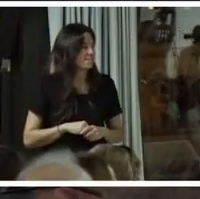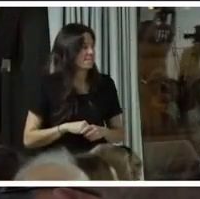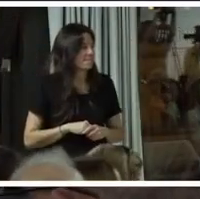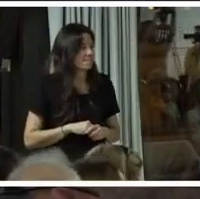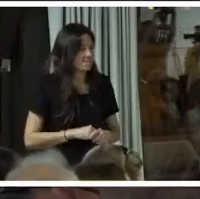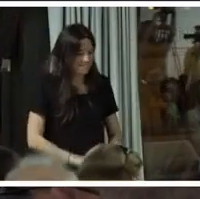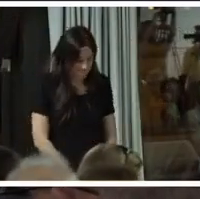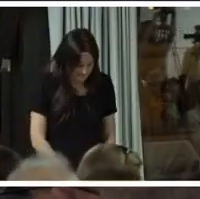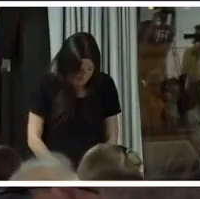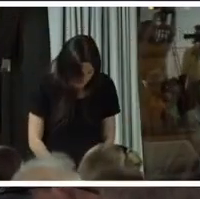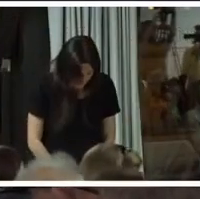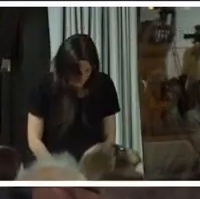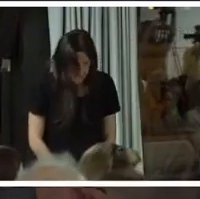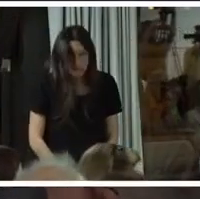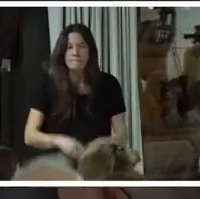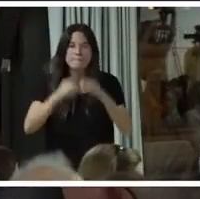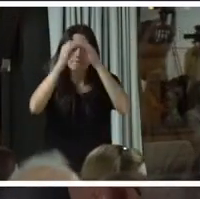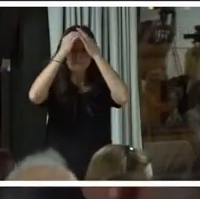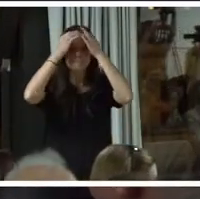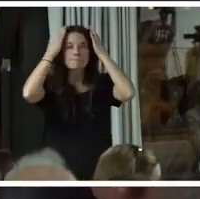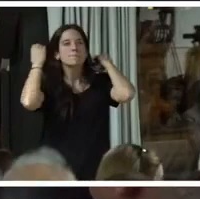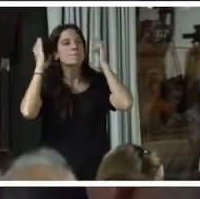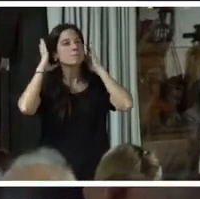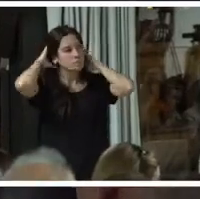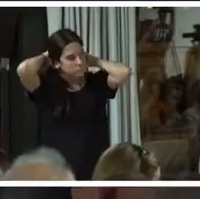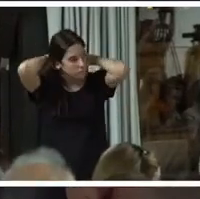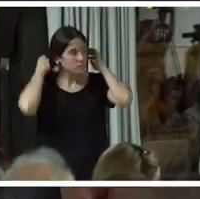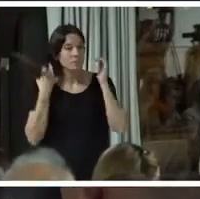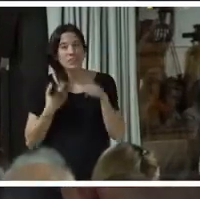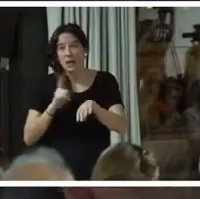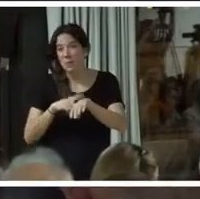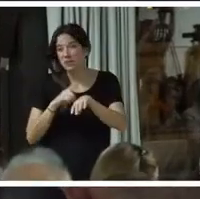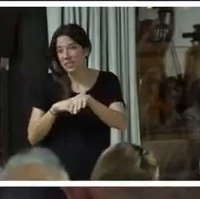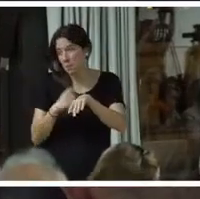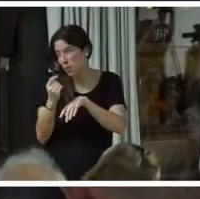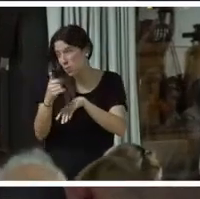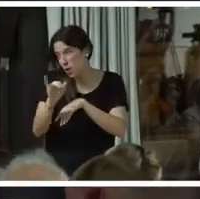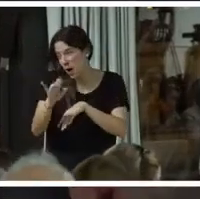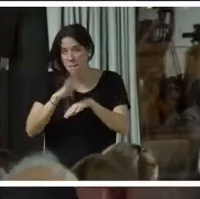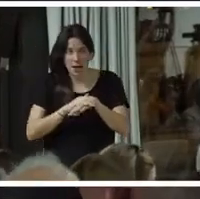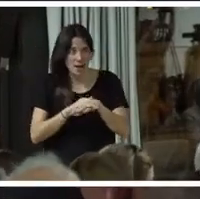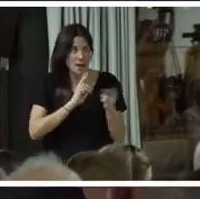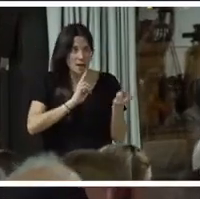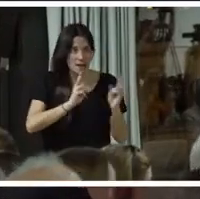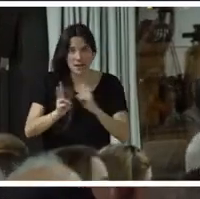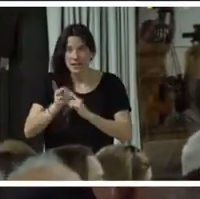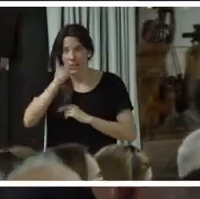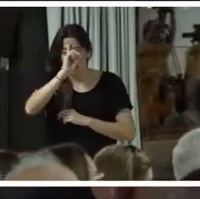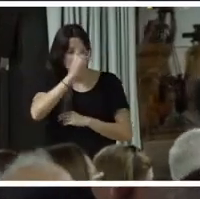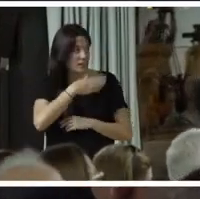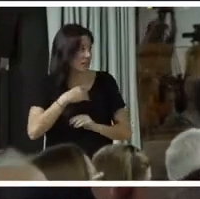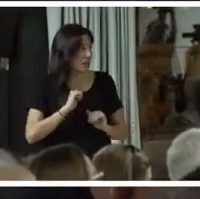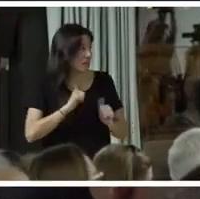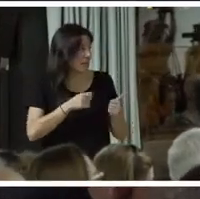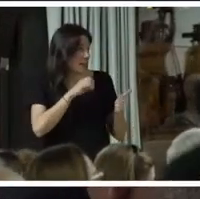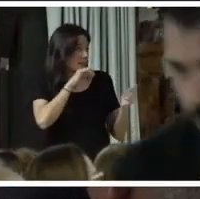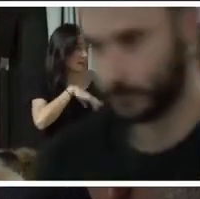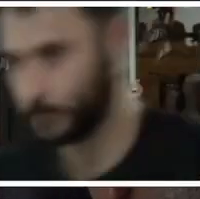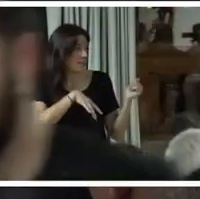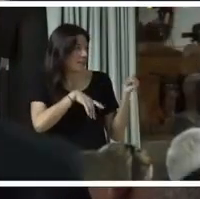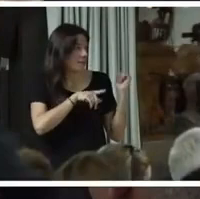gracias Pues eh queridas tenemos poquito tiempo para recoger no sé si Quién quiere empezar con